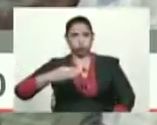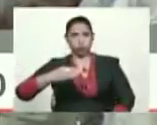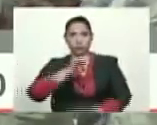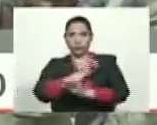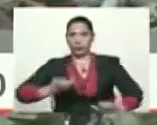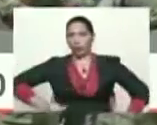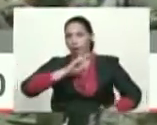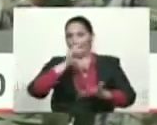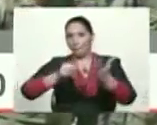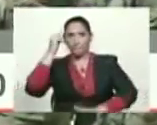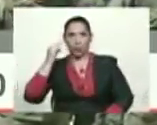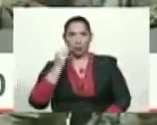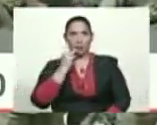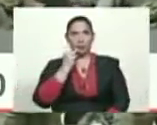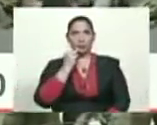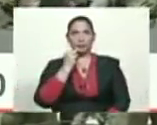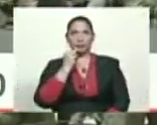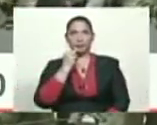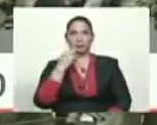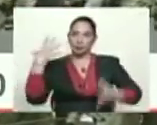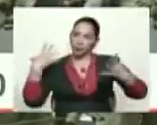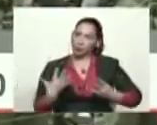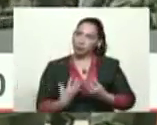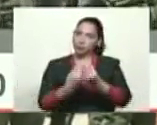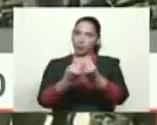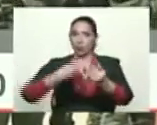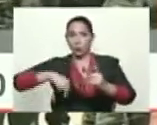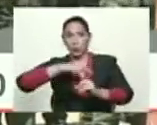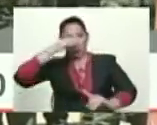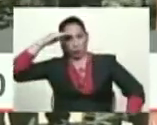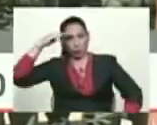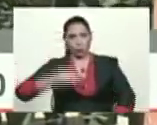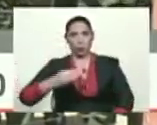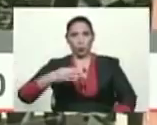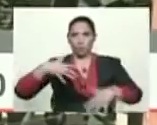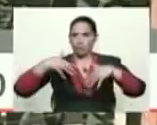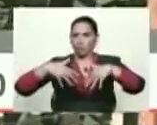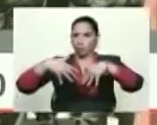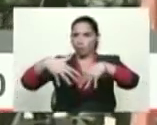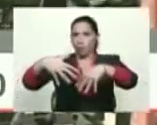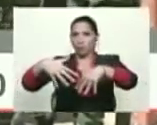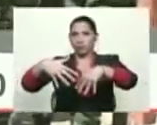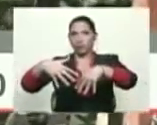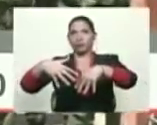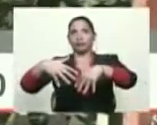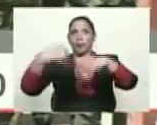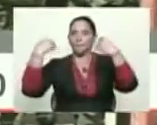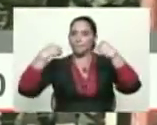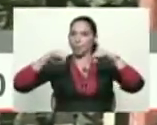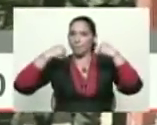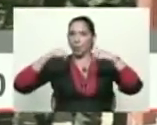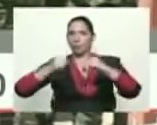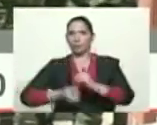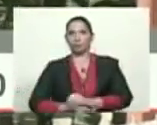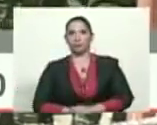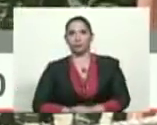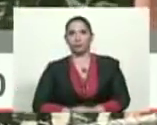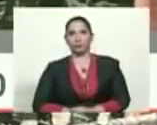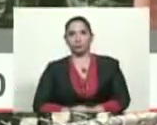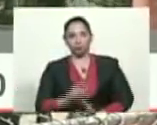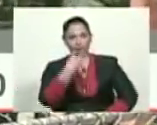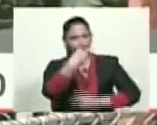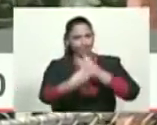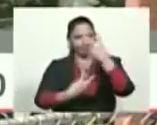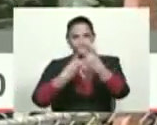Nacional Bolivariana, acompañar a nuestros soldados y soldadas en su entrenamiento,